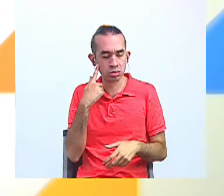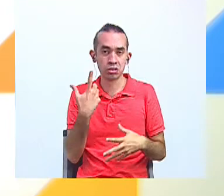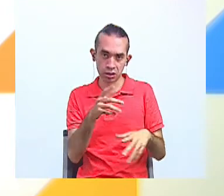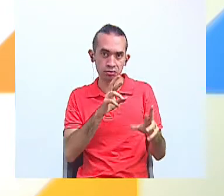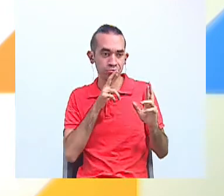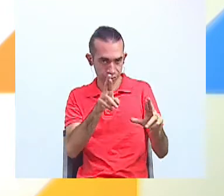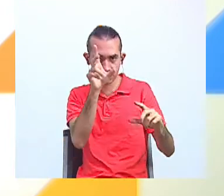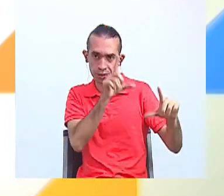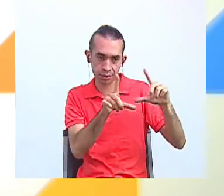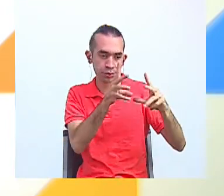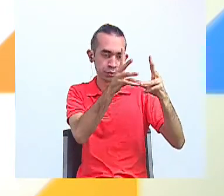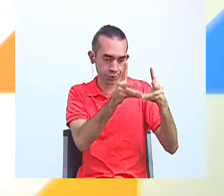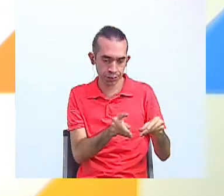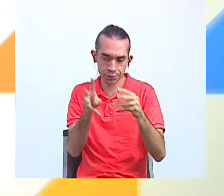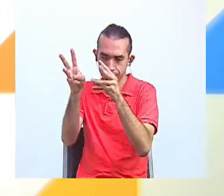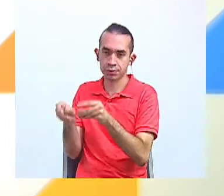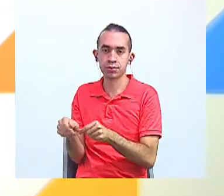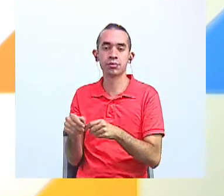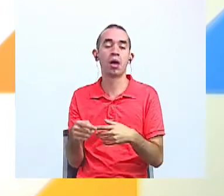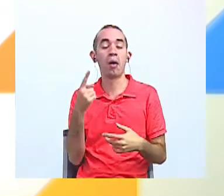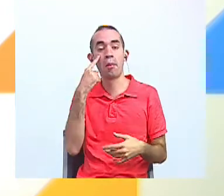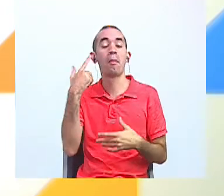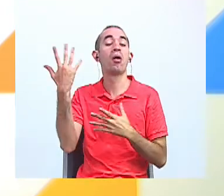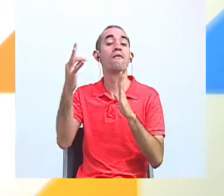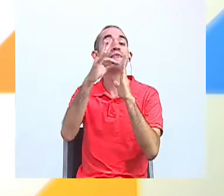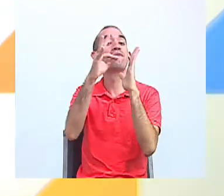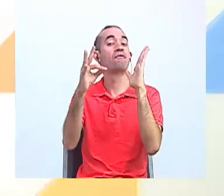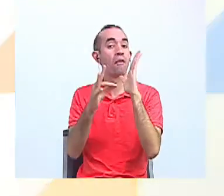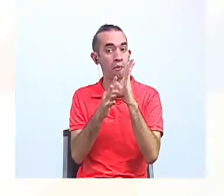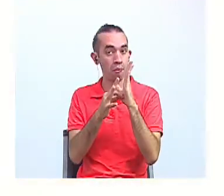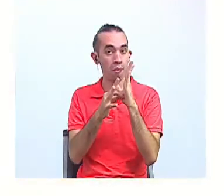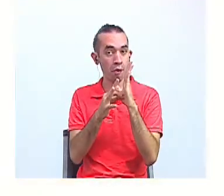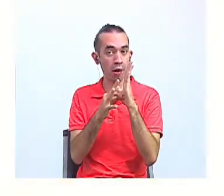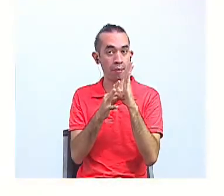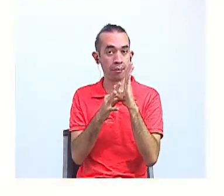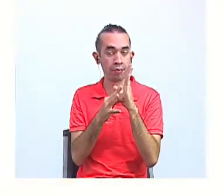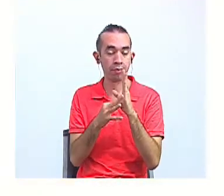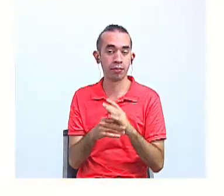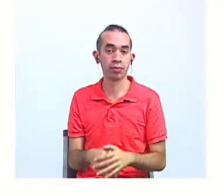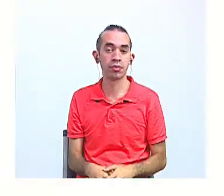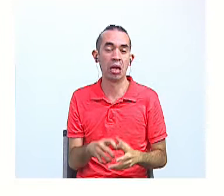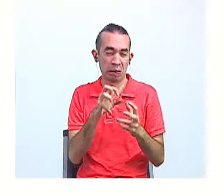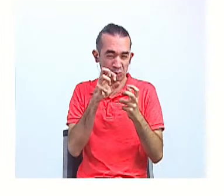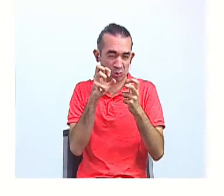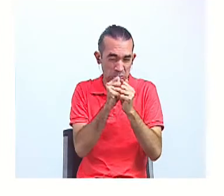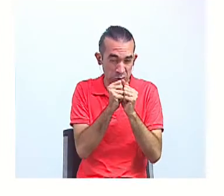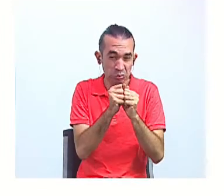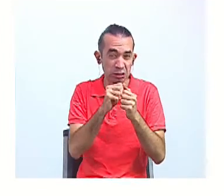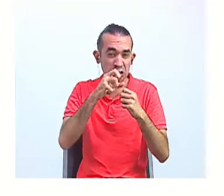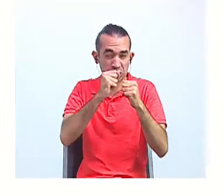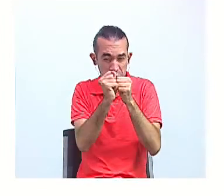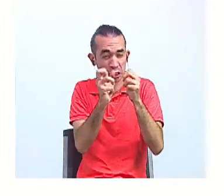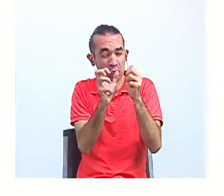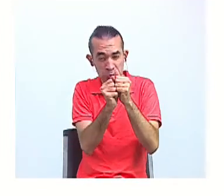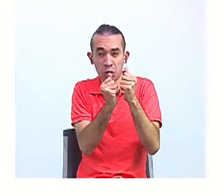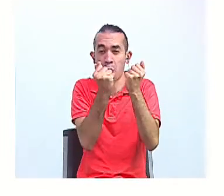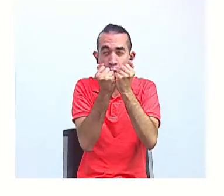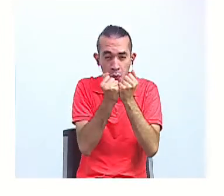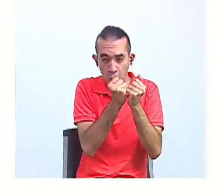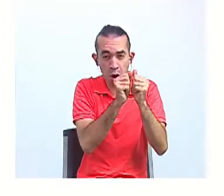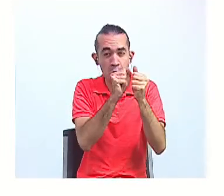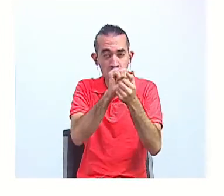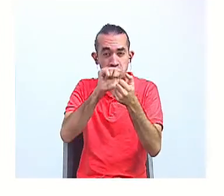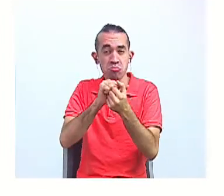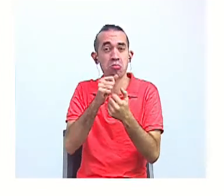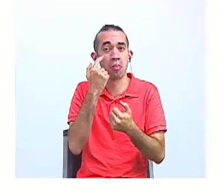laboratorio. Así que vamos en este momento a ver la fórmula de densidad. La densidad, como ustedes lo ven